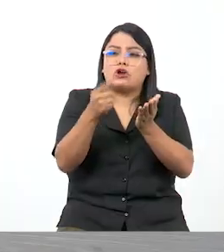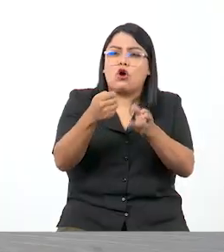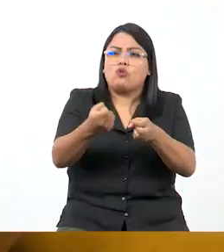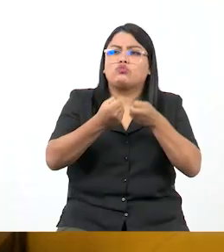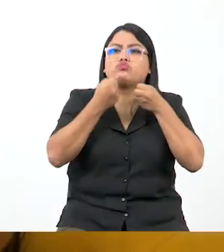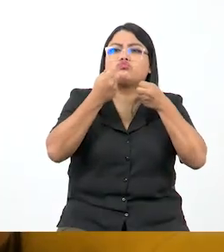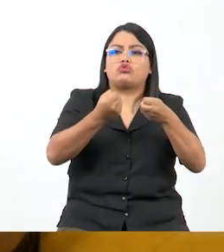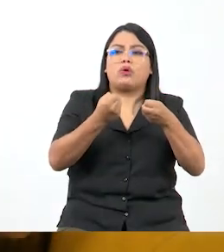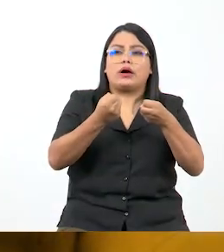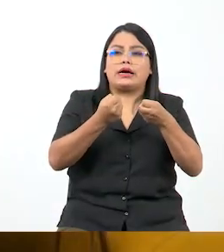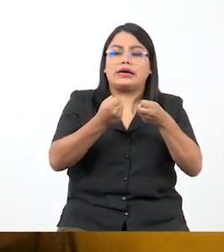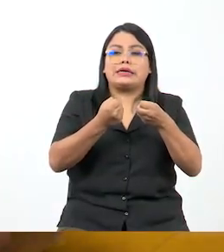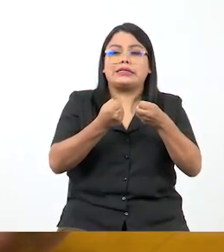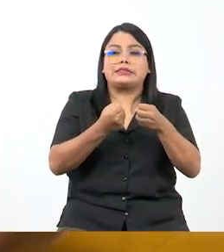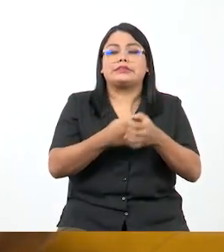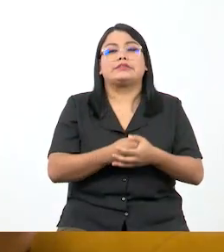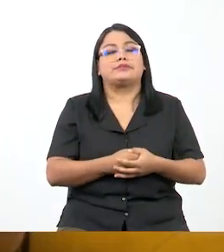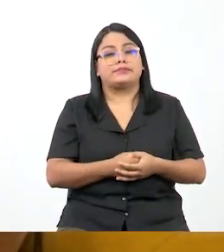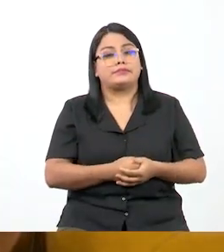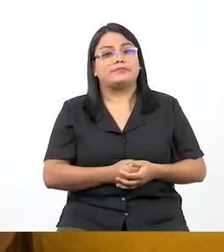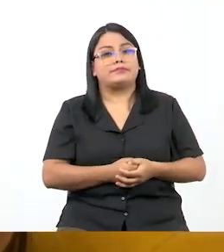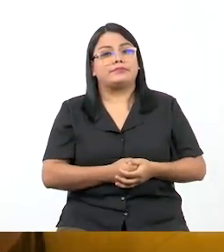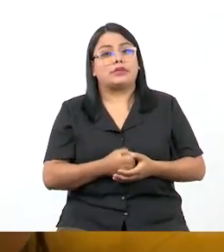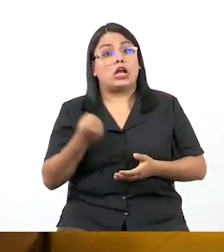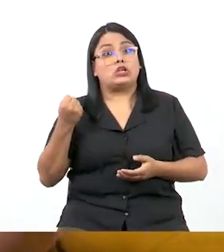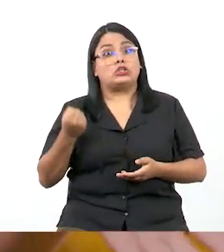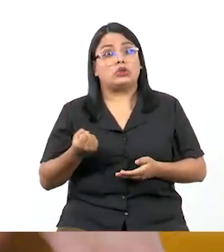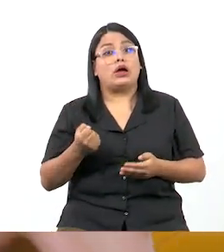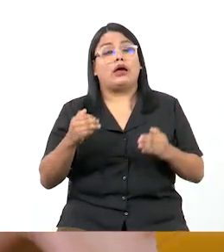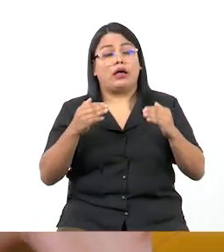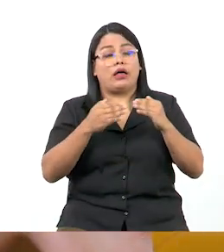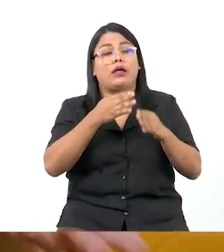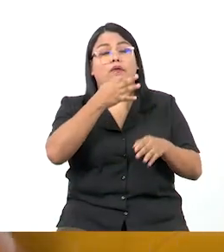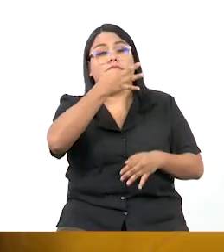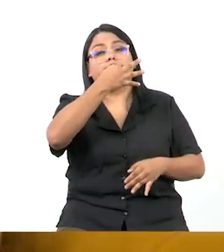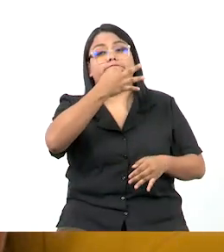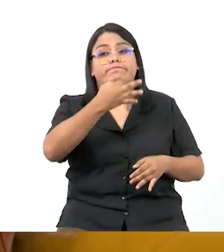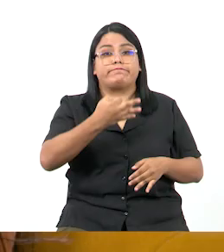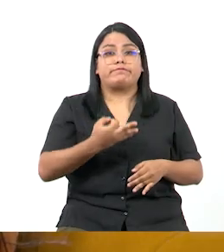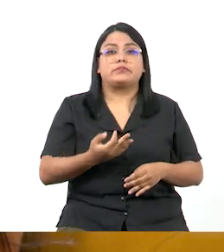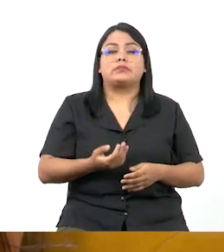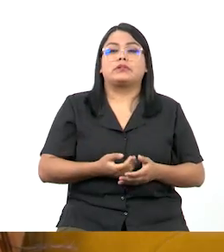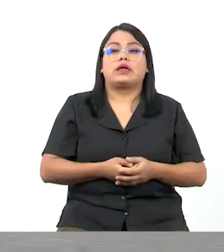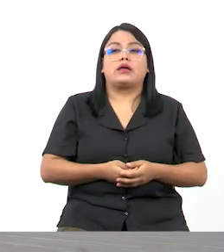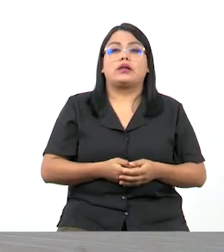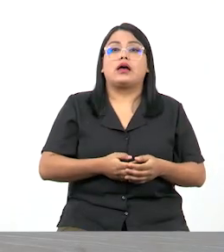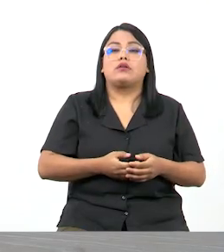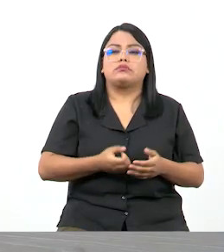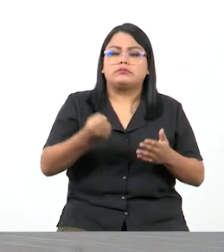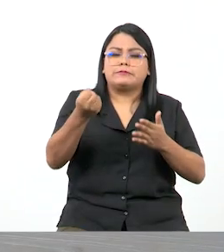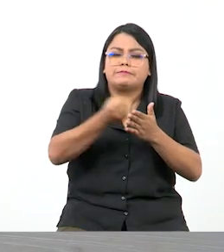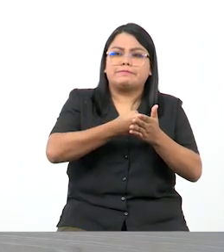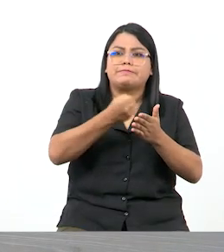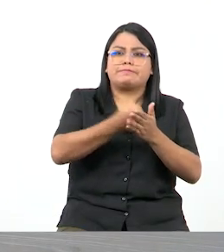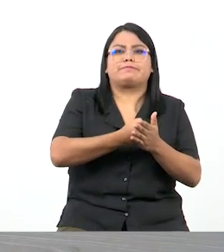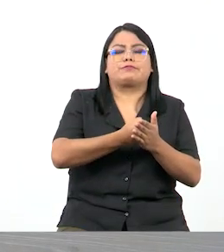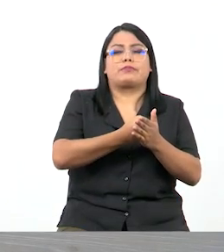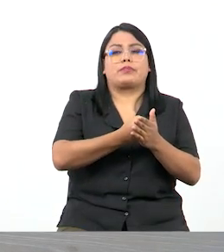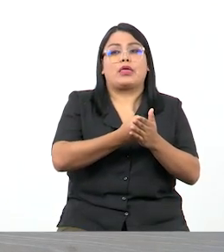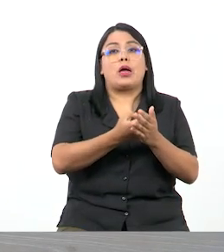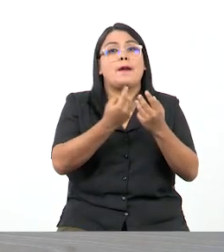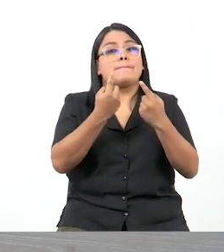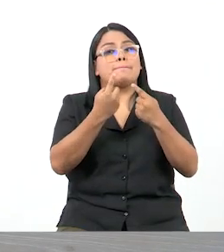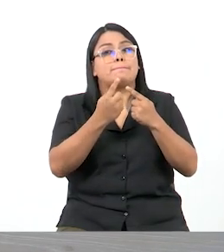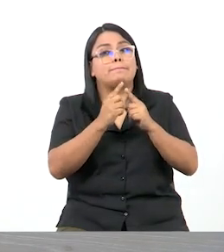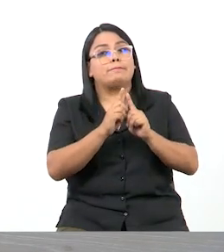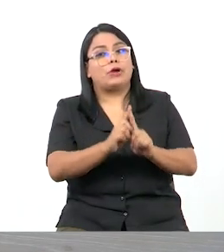esta sección realmente refuerza las macrohabilidades por parte del estudiantado. Sí, Paola, lo que trata de hacer es reforzar